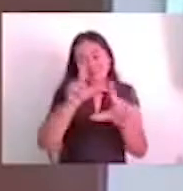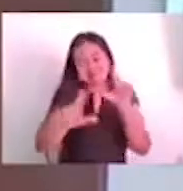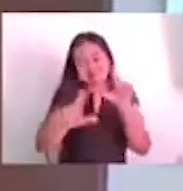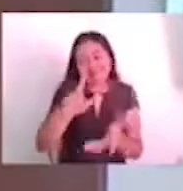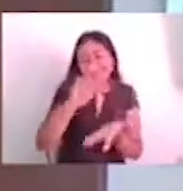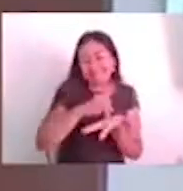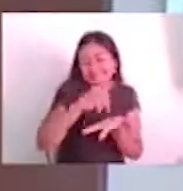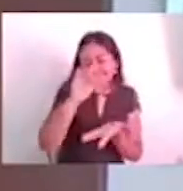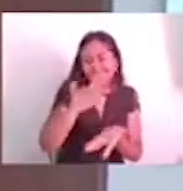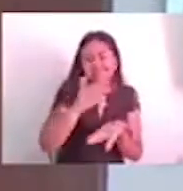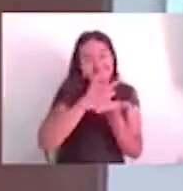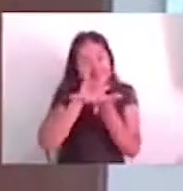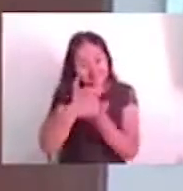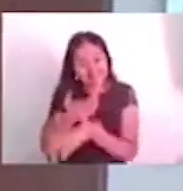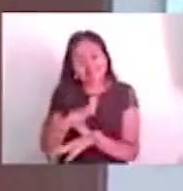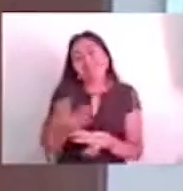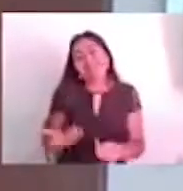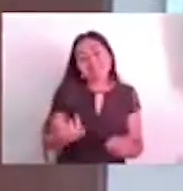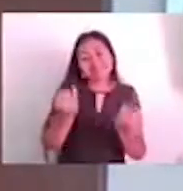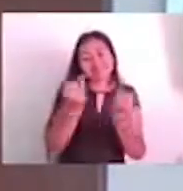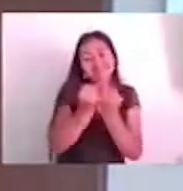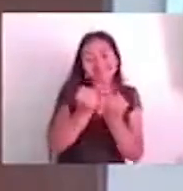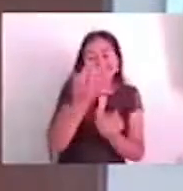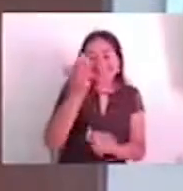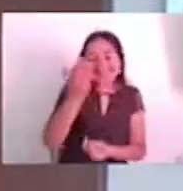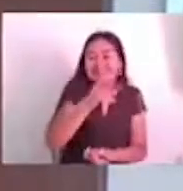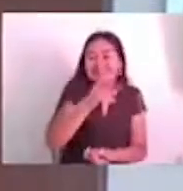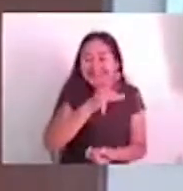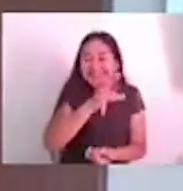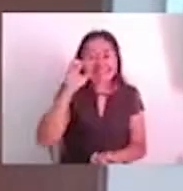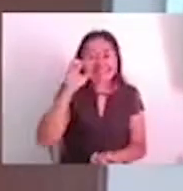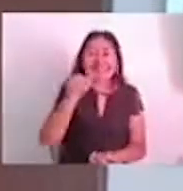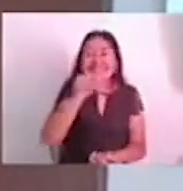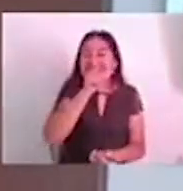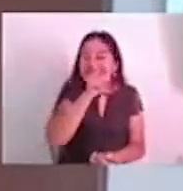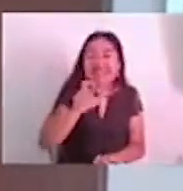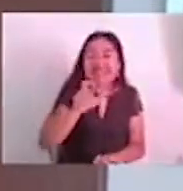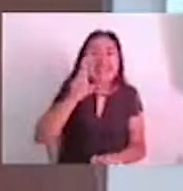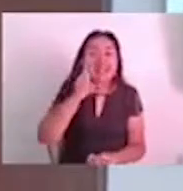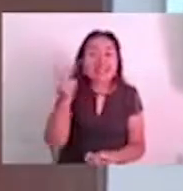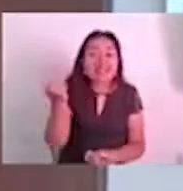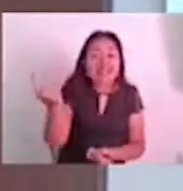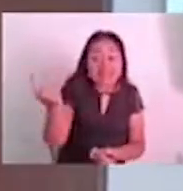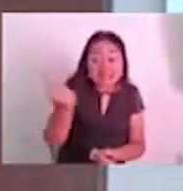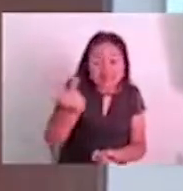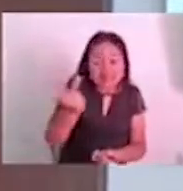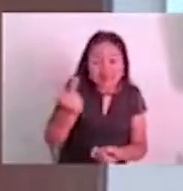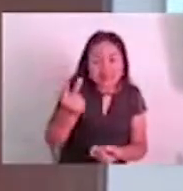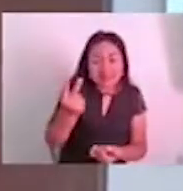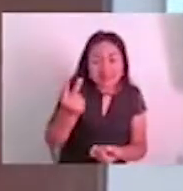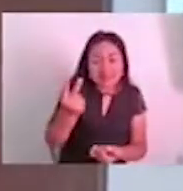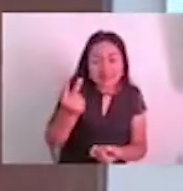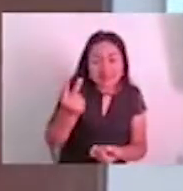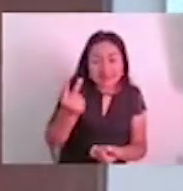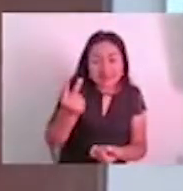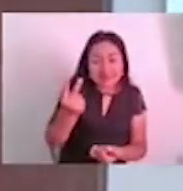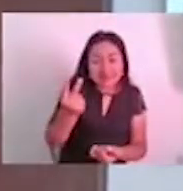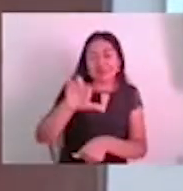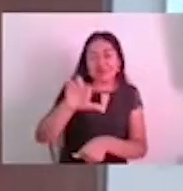aporte, gracias a Vani y a Abraham, que cada día nos ha permitido